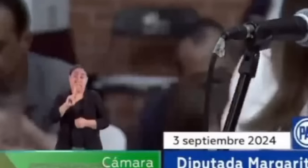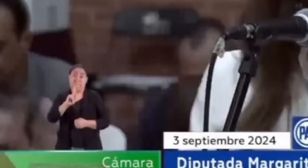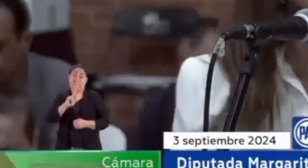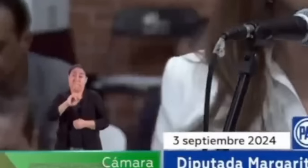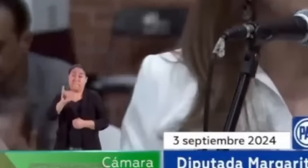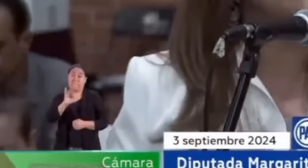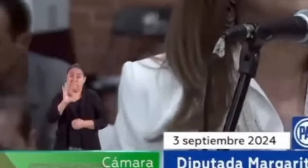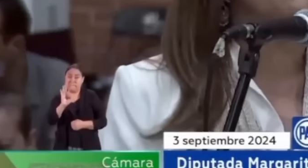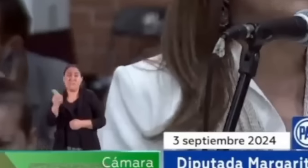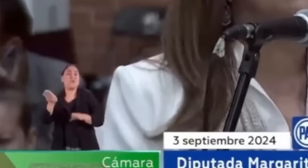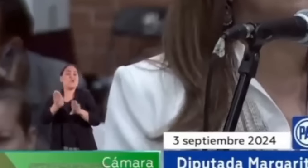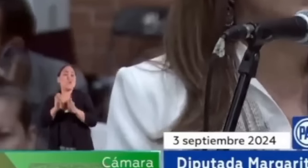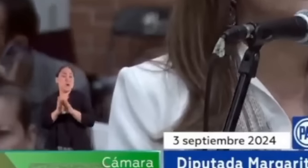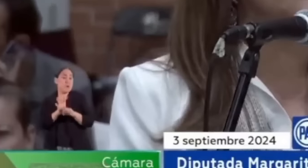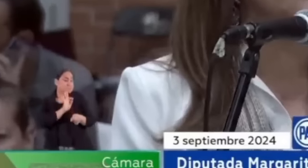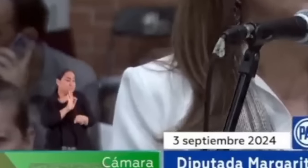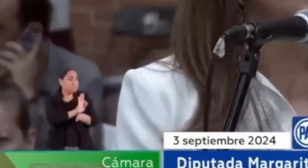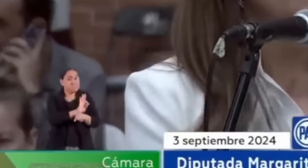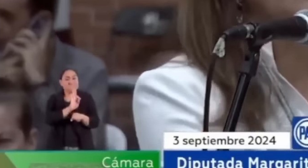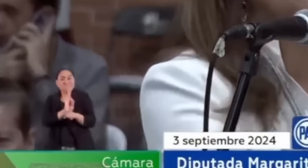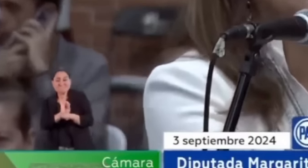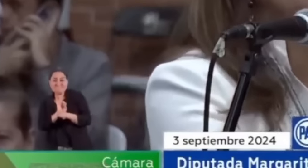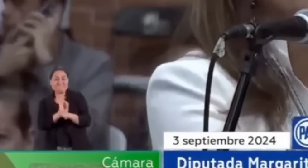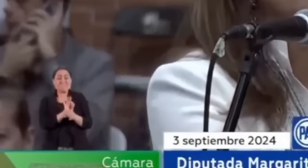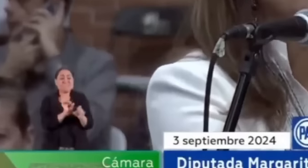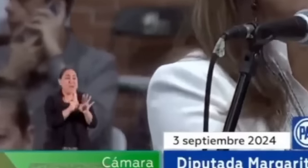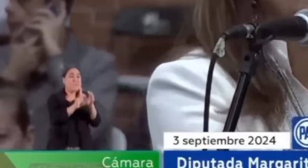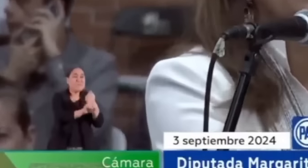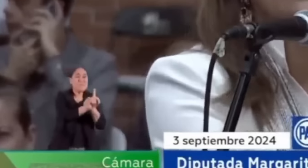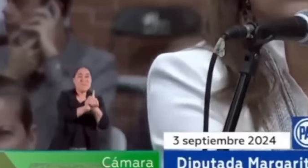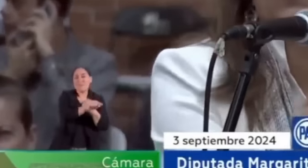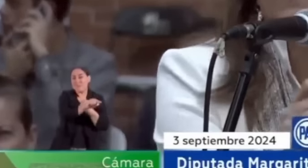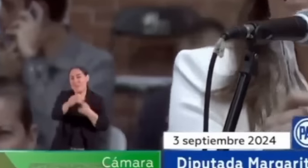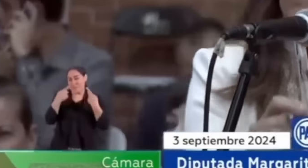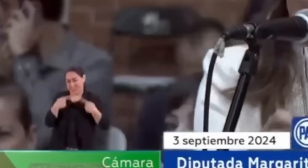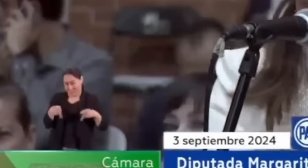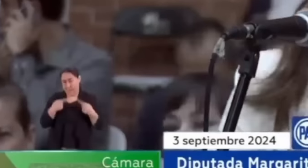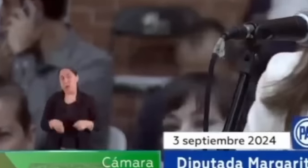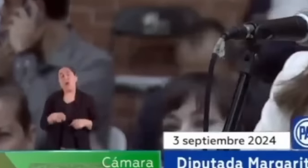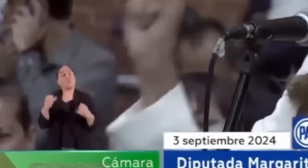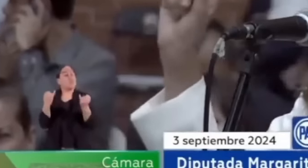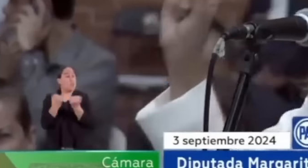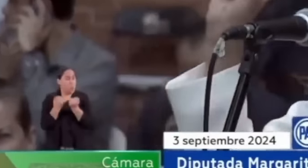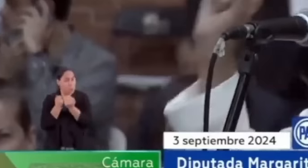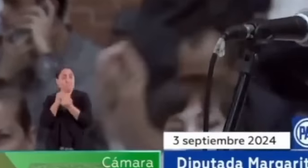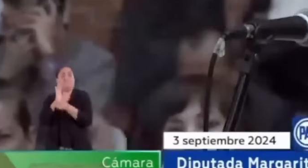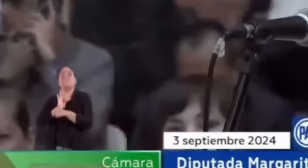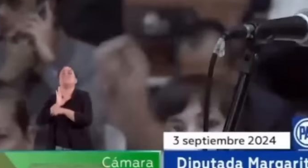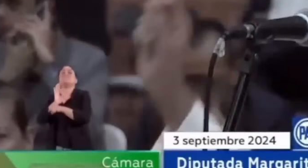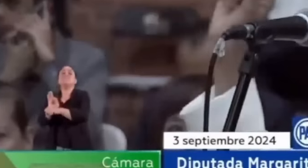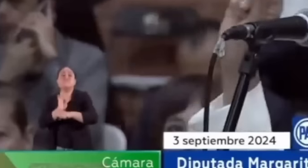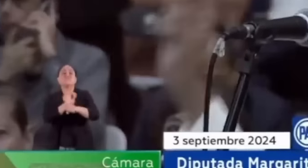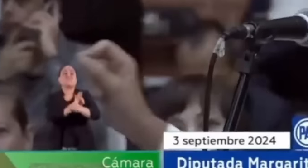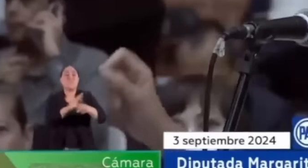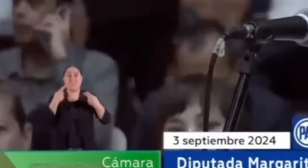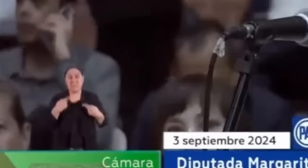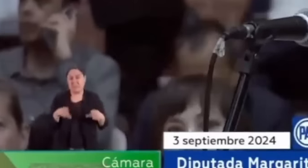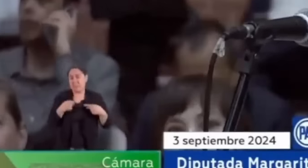está evolucionando en su discursivo, ¿no? Ya se le entiende un poquito más. Eso no quiere decir que